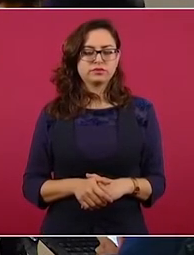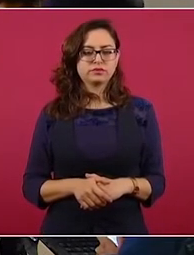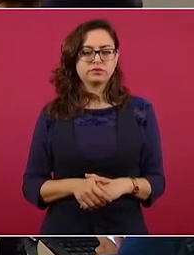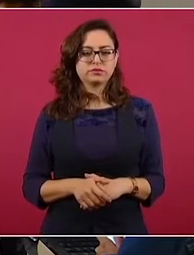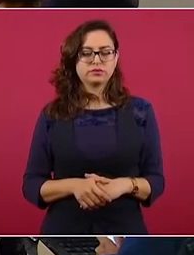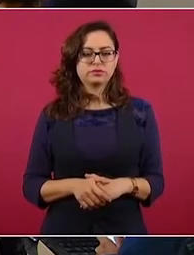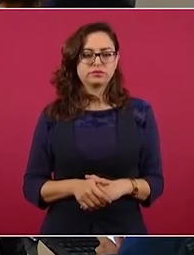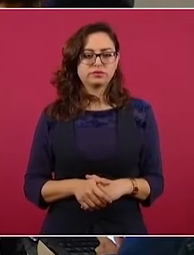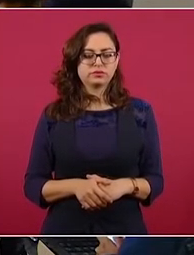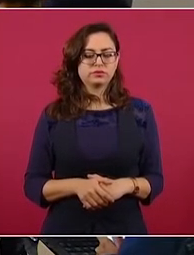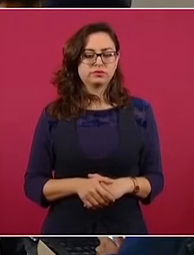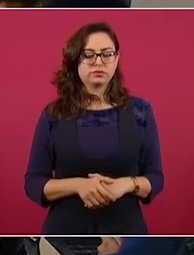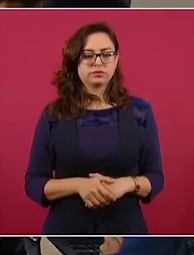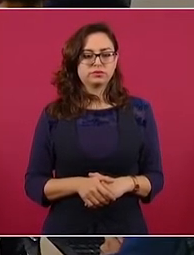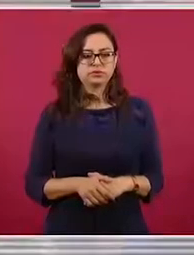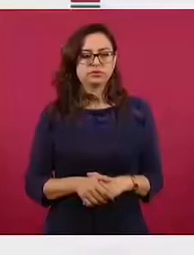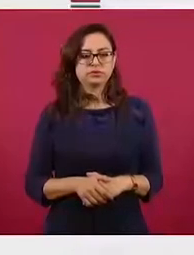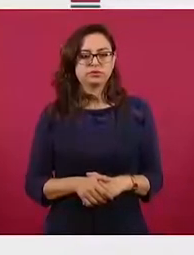A mayo.